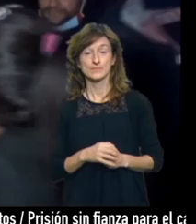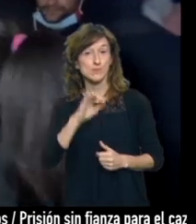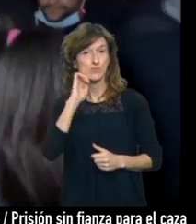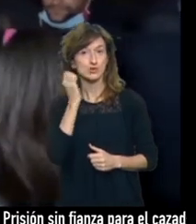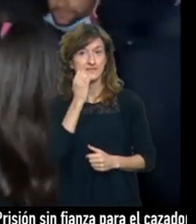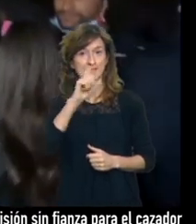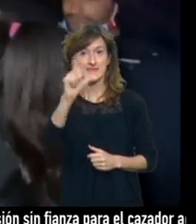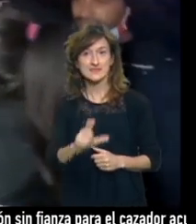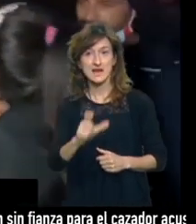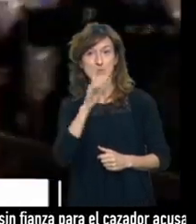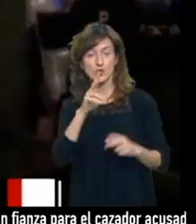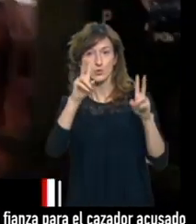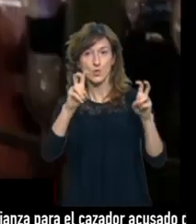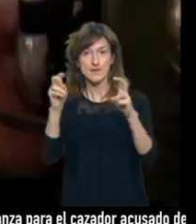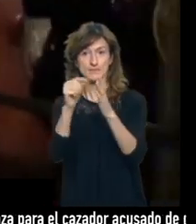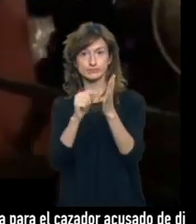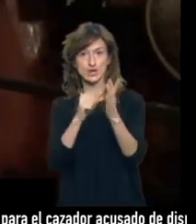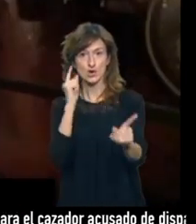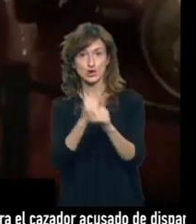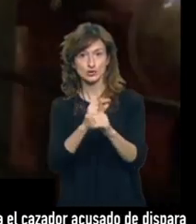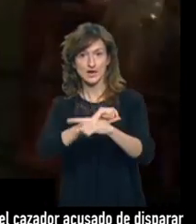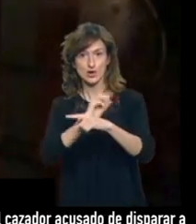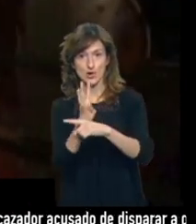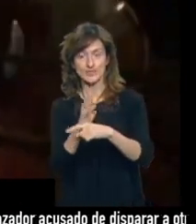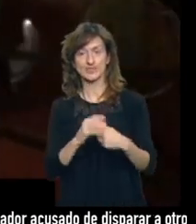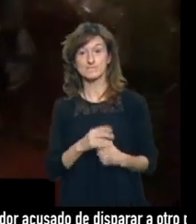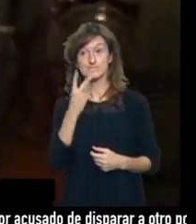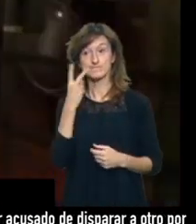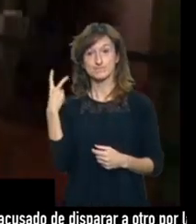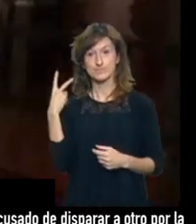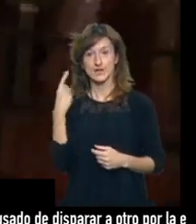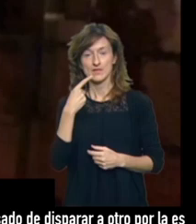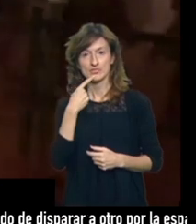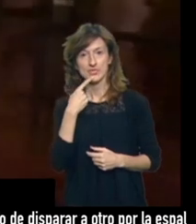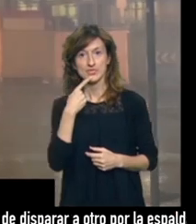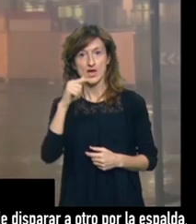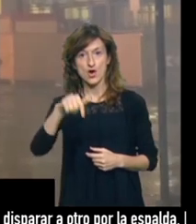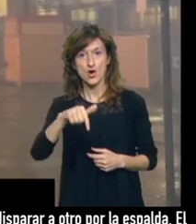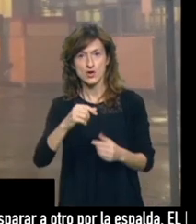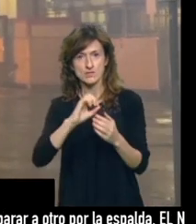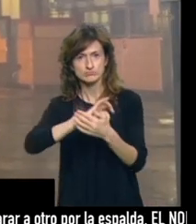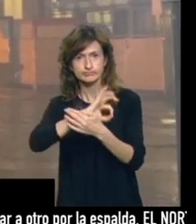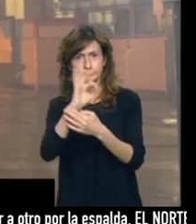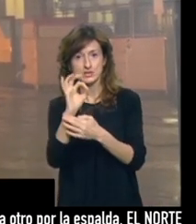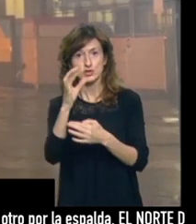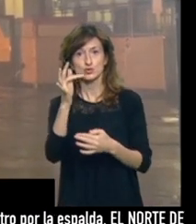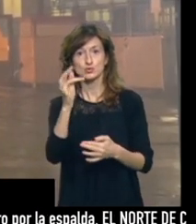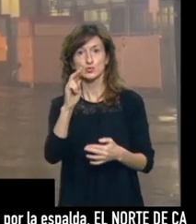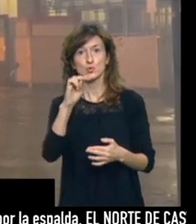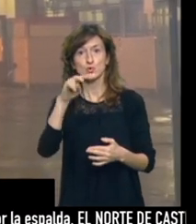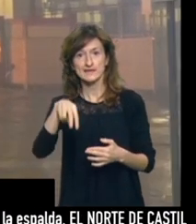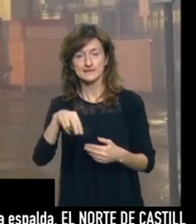Protestas en Italia por las nuevas medidas contra la COVID. Las imágenes se han registrado esta misma madrugada en Turín.